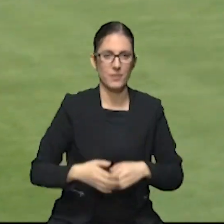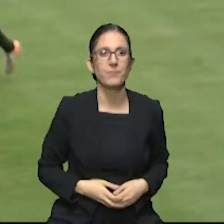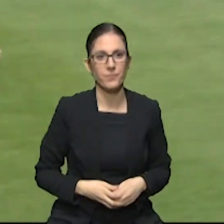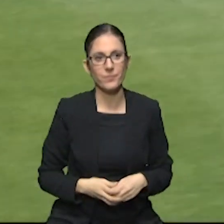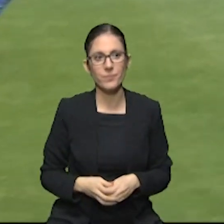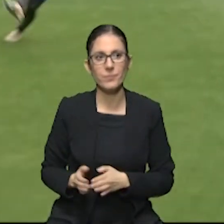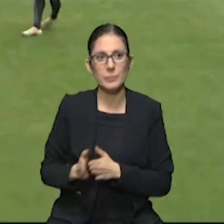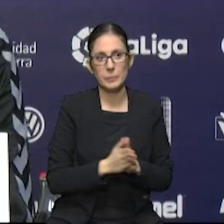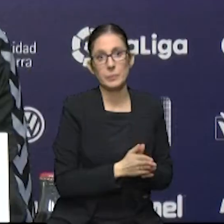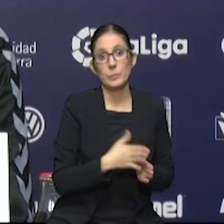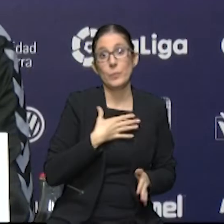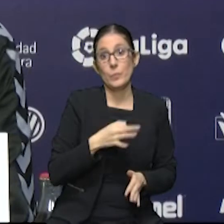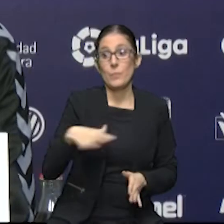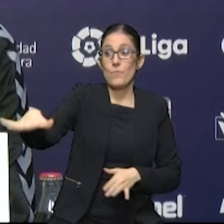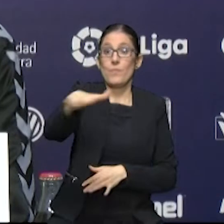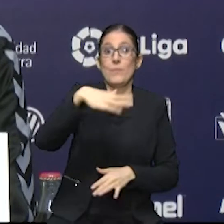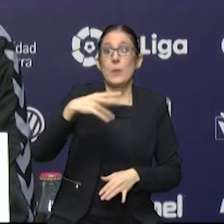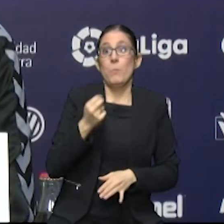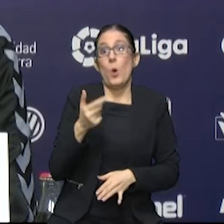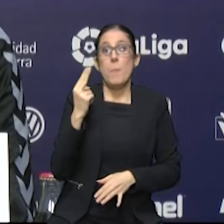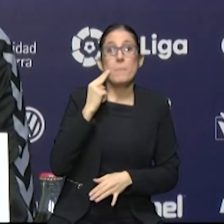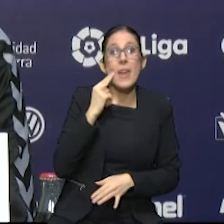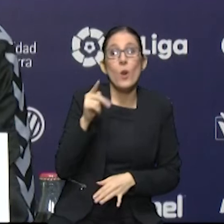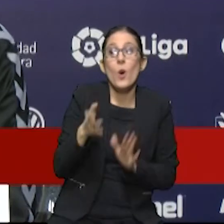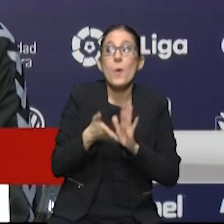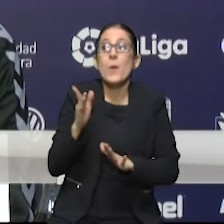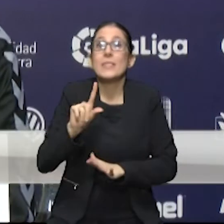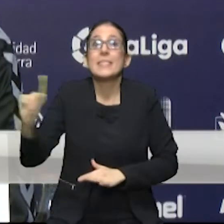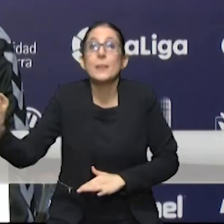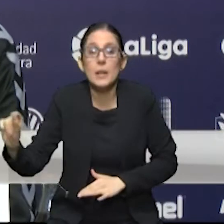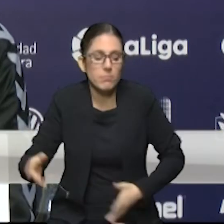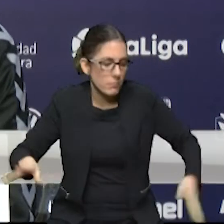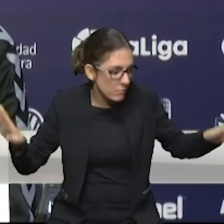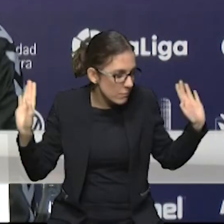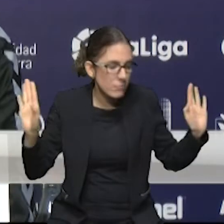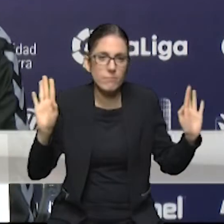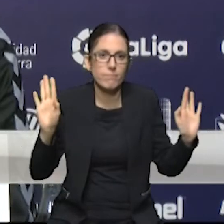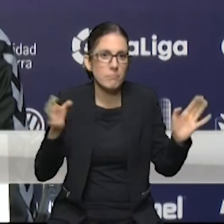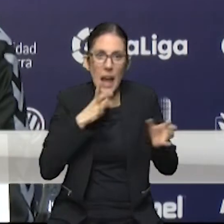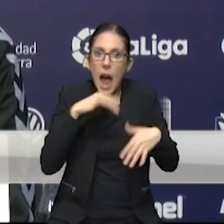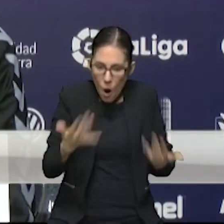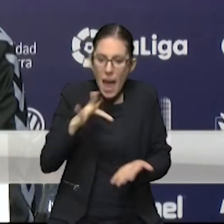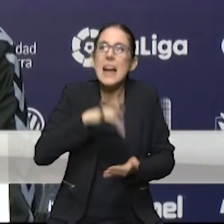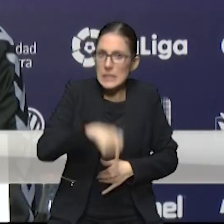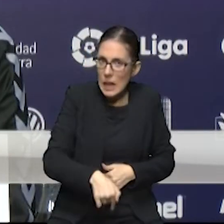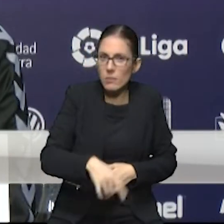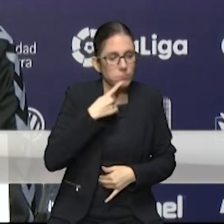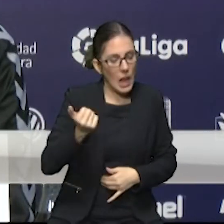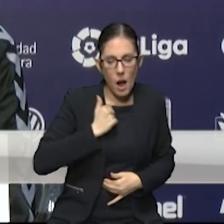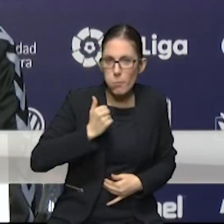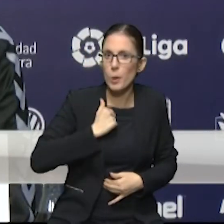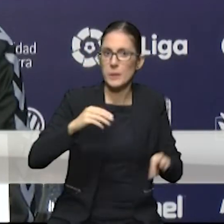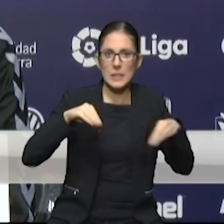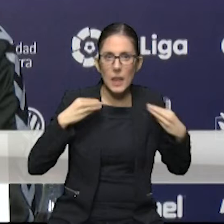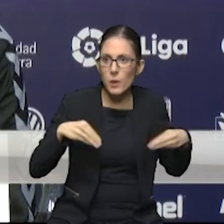miedo que pueda tener el entorno de que se pueda ir yo creo que hay que dar la vuelta al calcetín, ¿no? Está con nosotros, vamos a aprovecharlo, vamos a disfrutarlo,